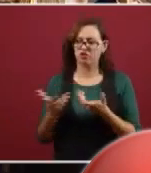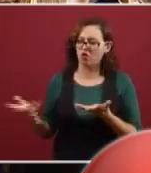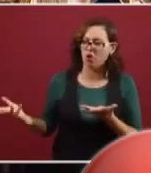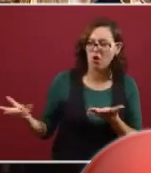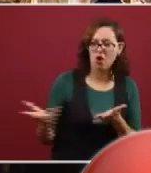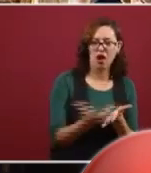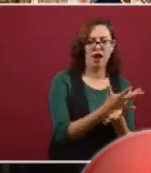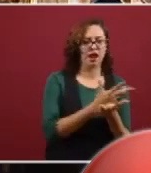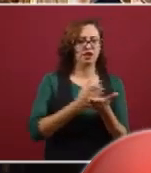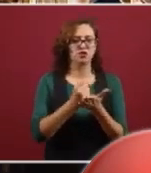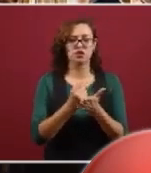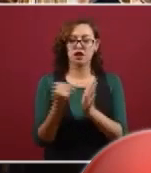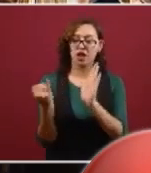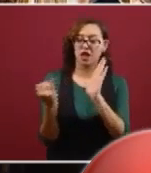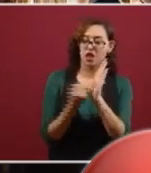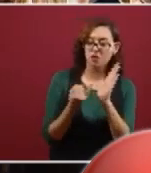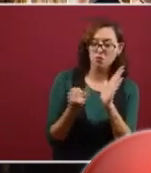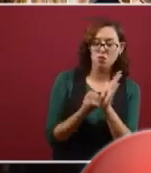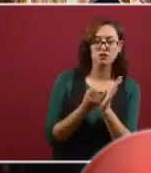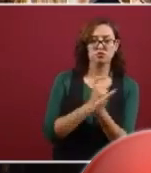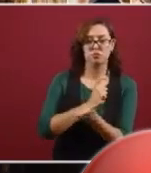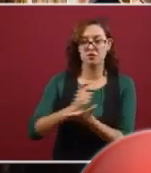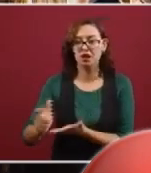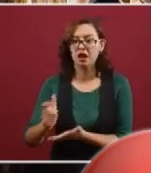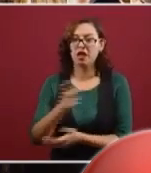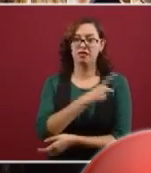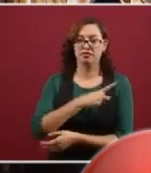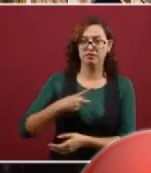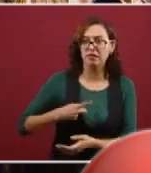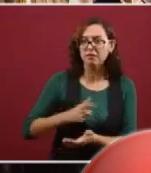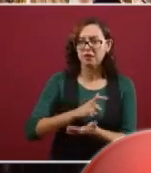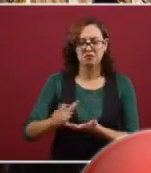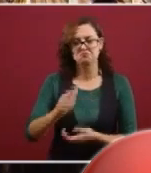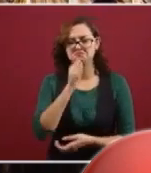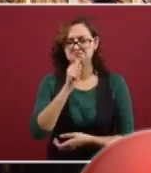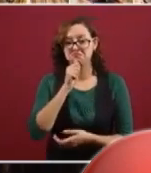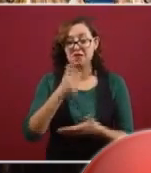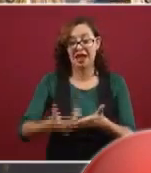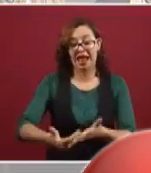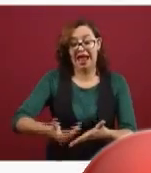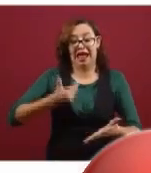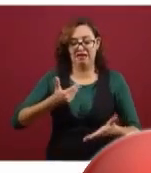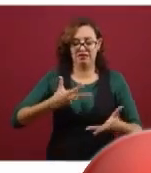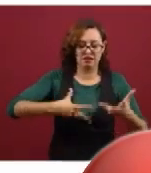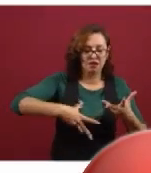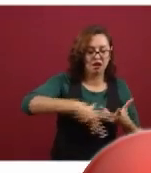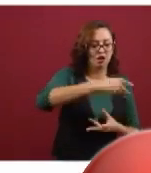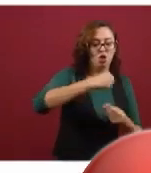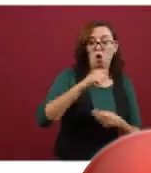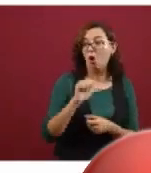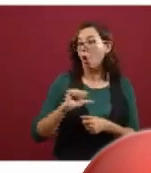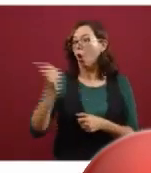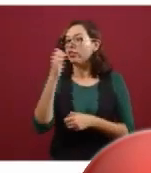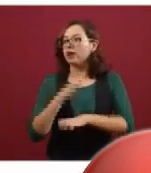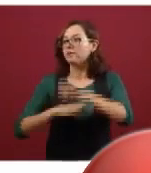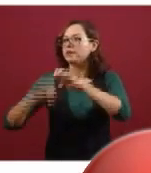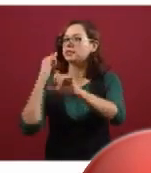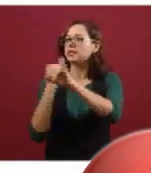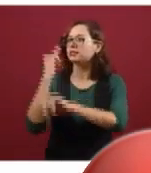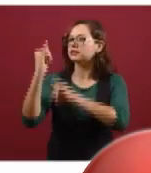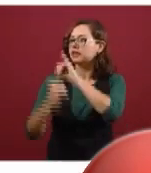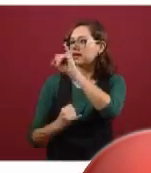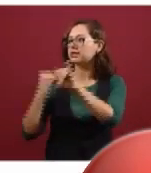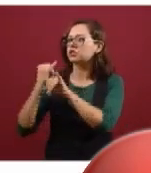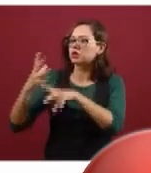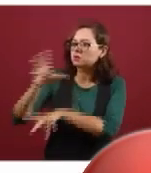impuestos, depreciación y amortización, y la comparamos con otras empresas petroleras internacionales,